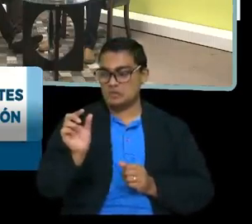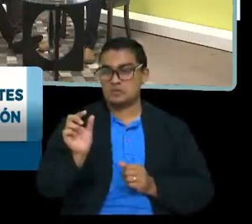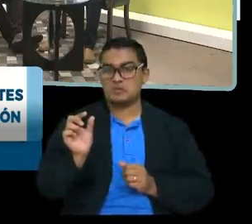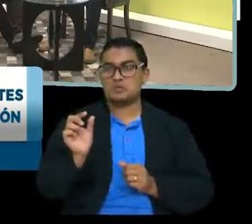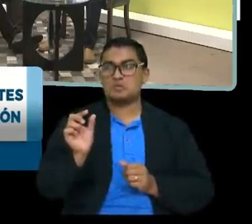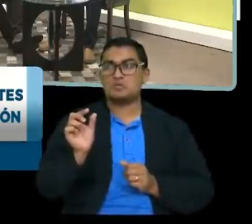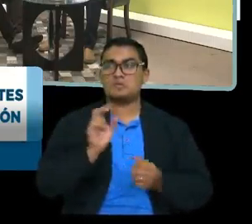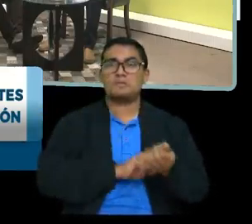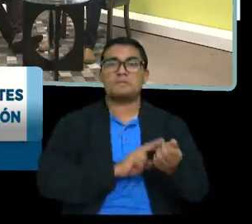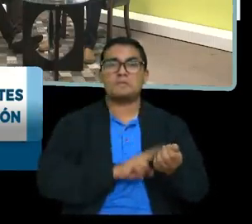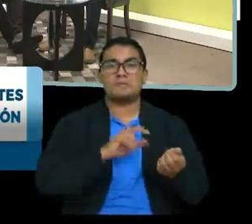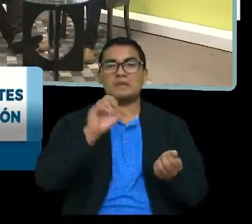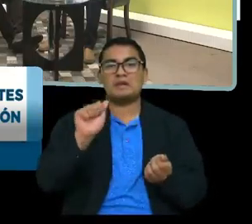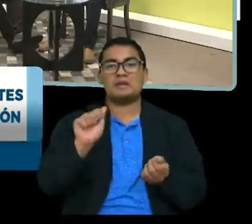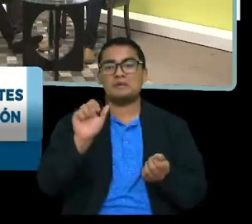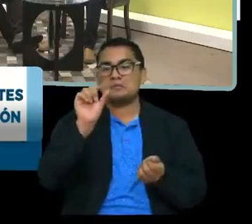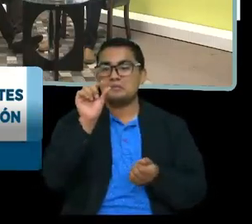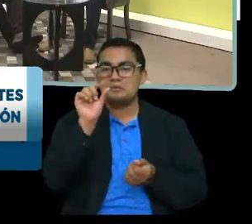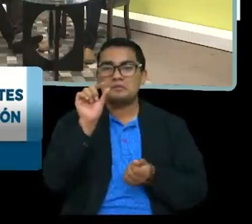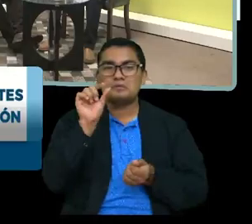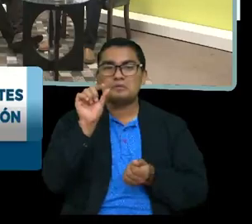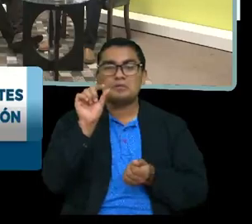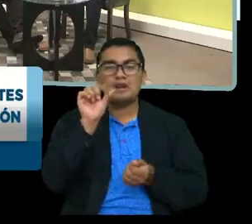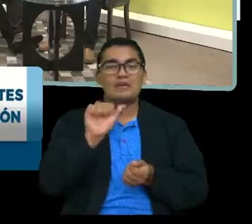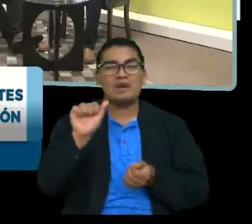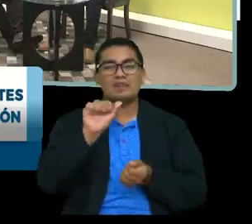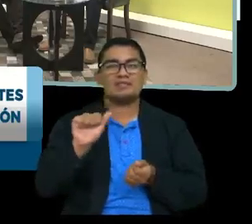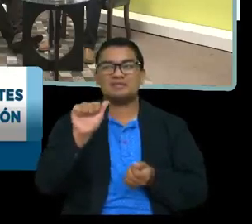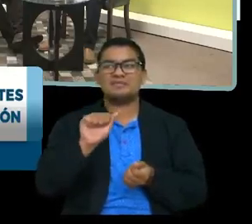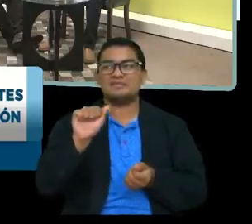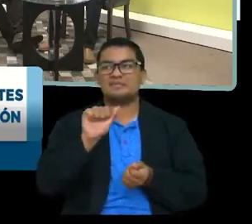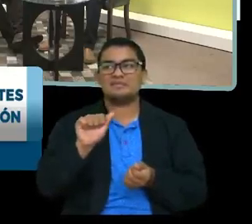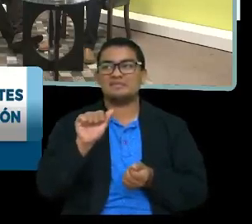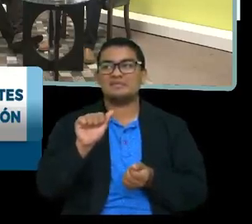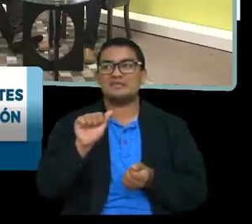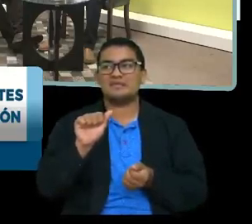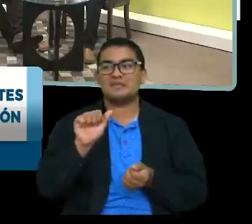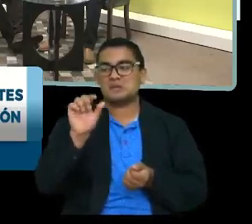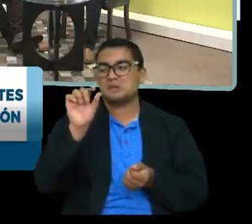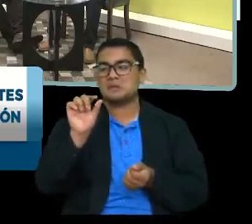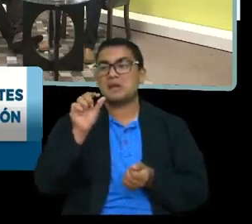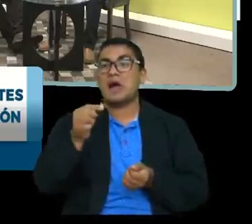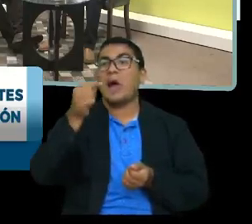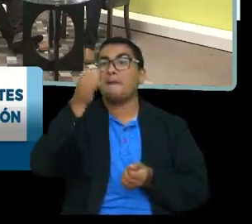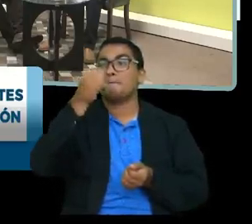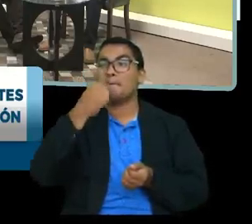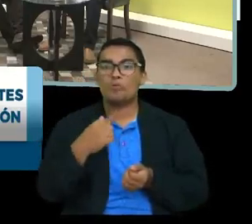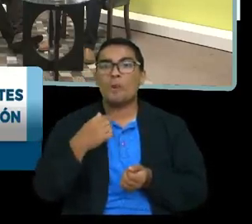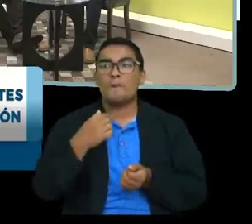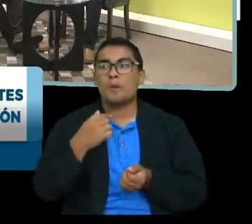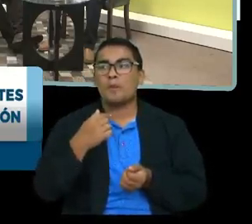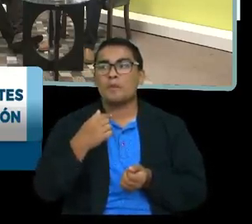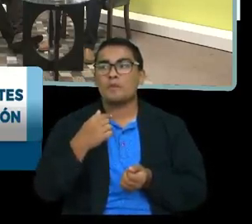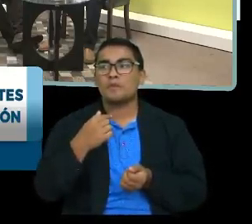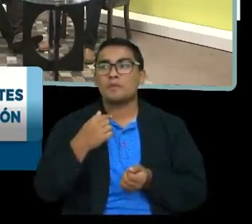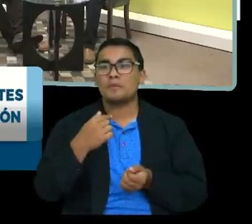CC, es una perlita que pues bastante muy pequeña la dosis. Entonces, si nosotros